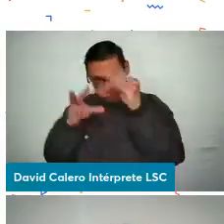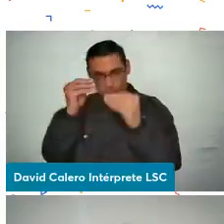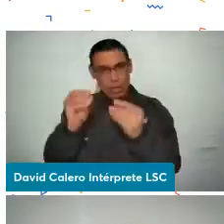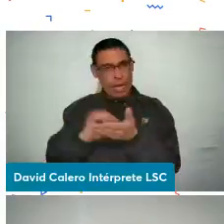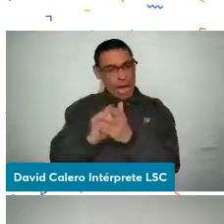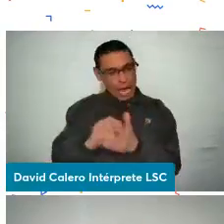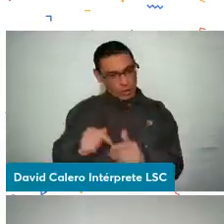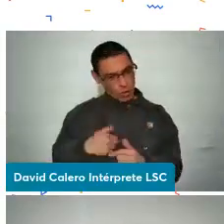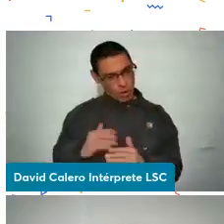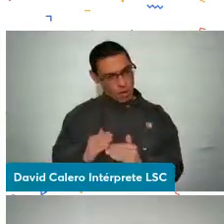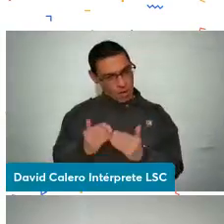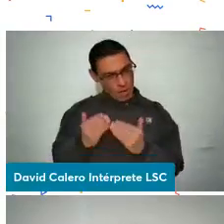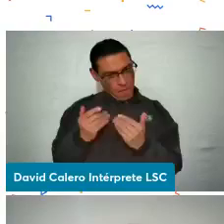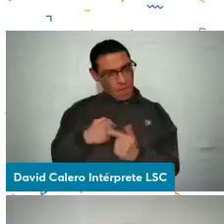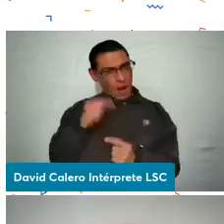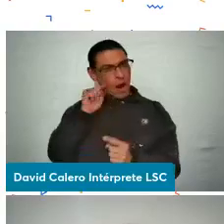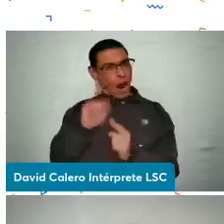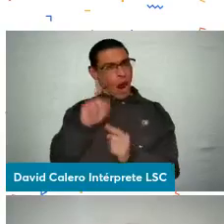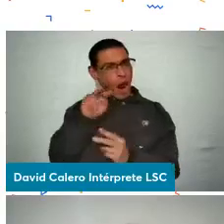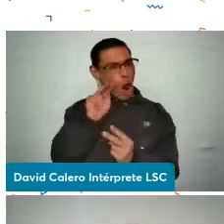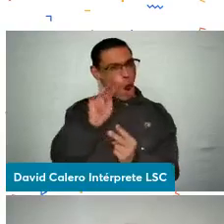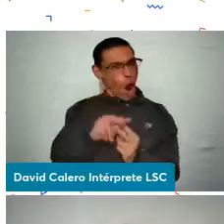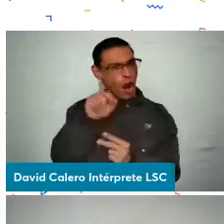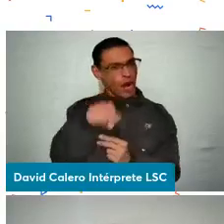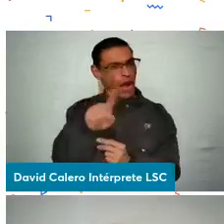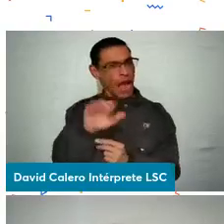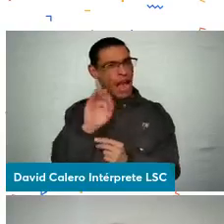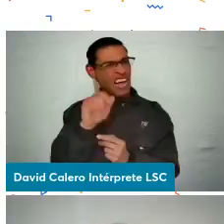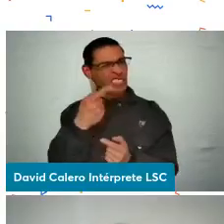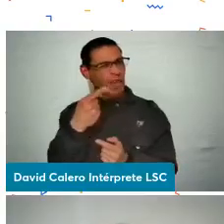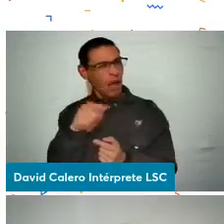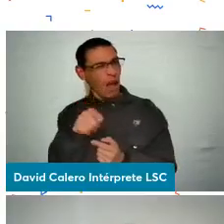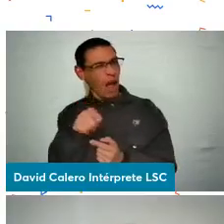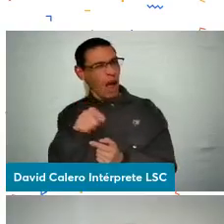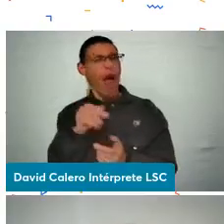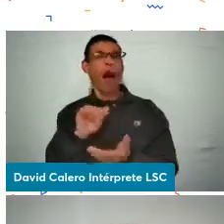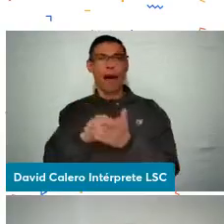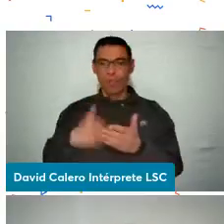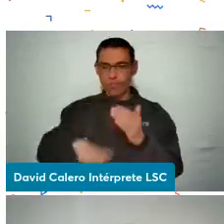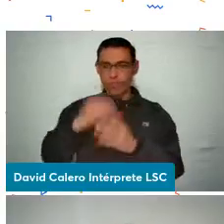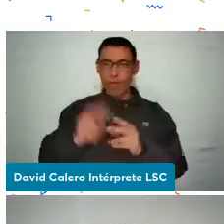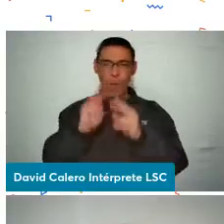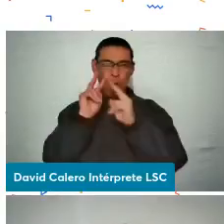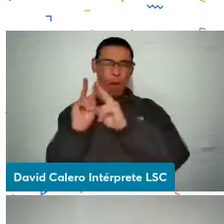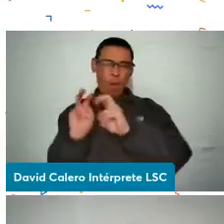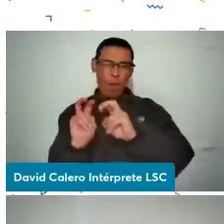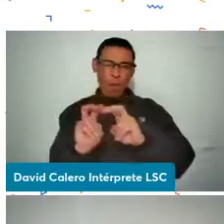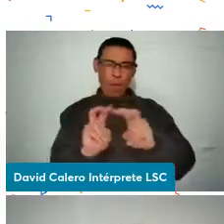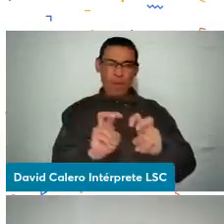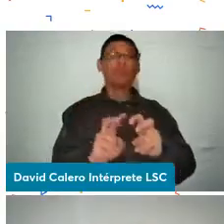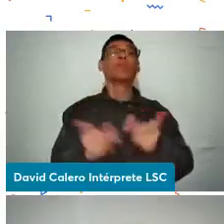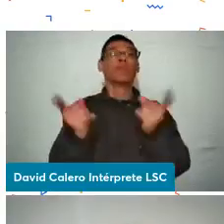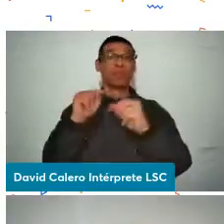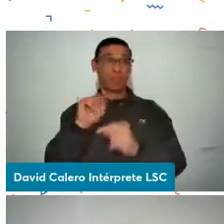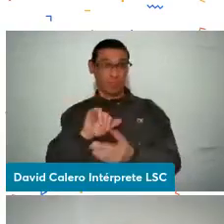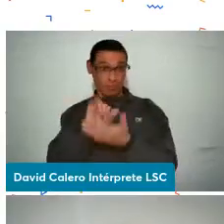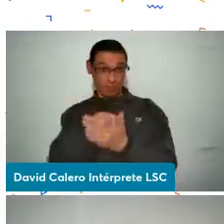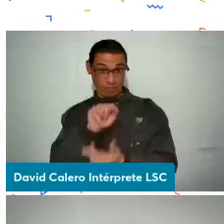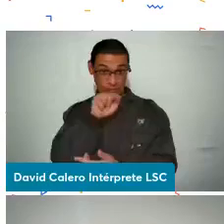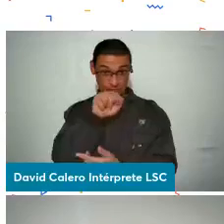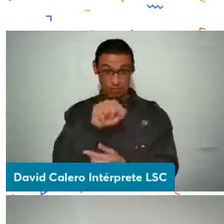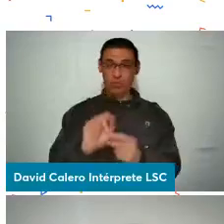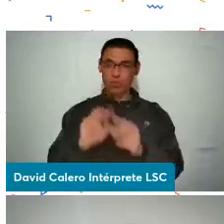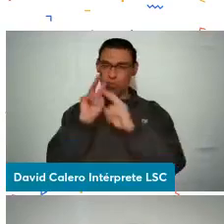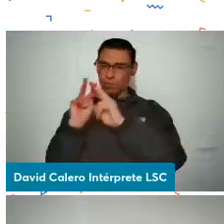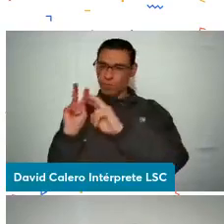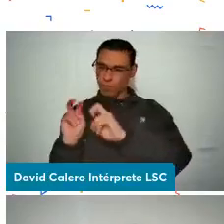STEM y todo eso, pues empecé a indagar. Pero también en esa indagación,